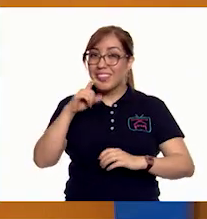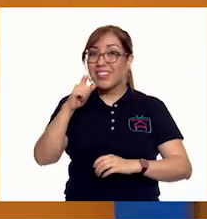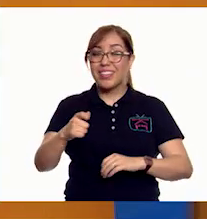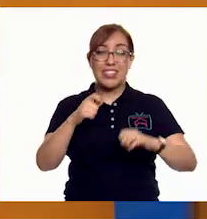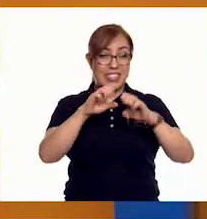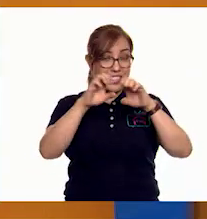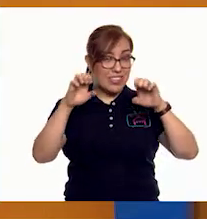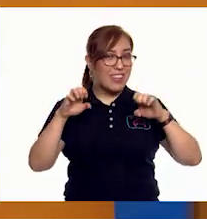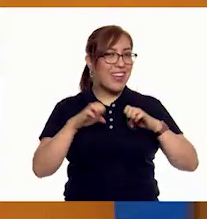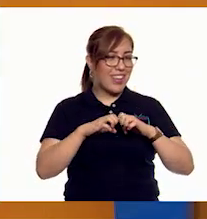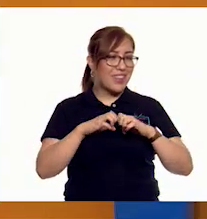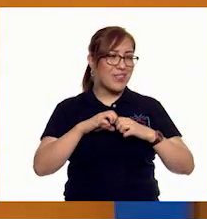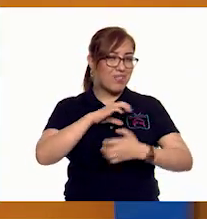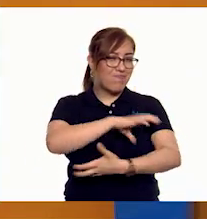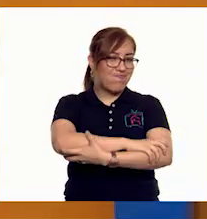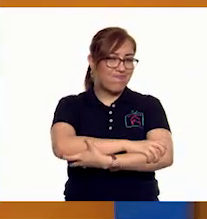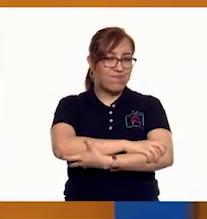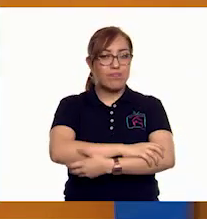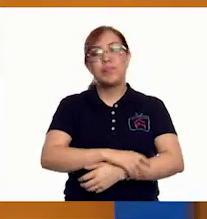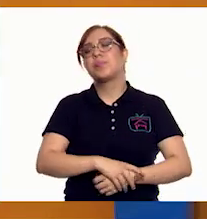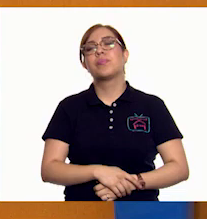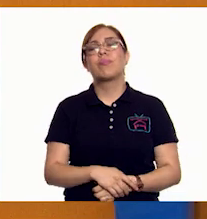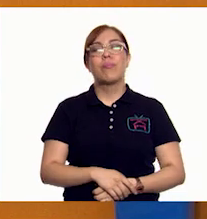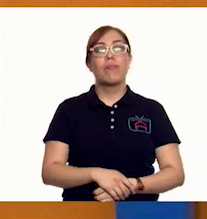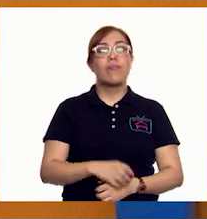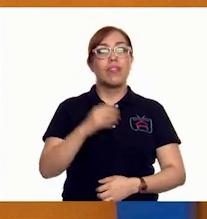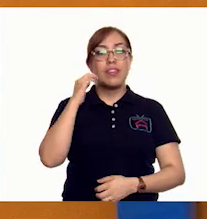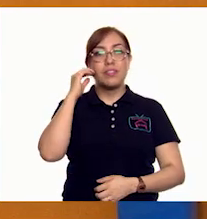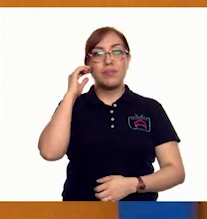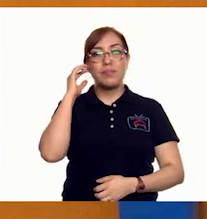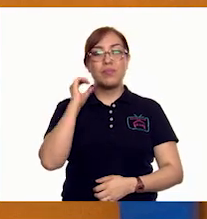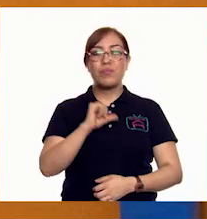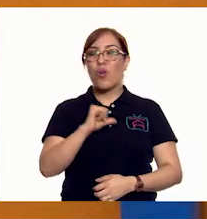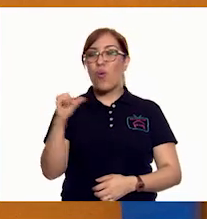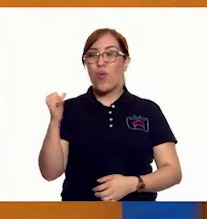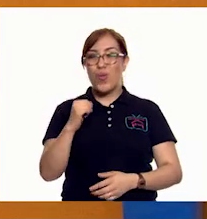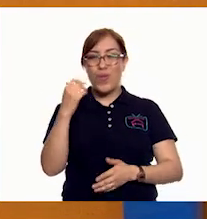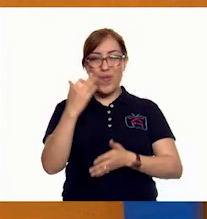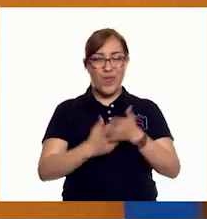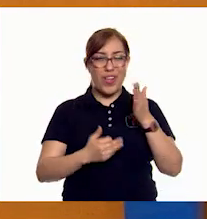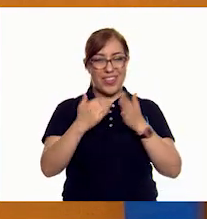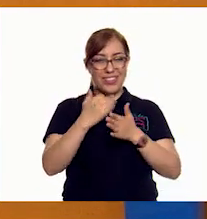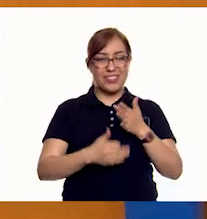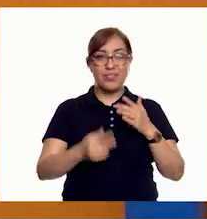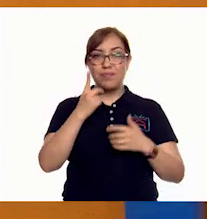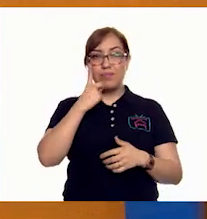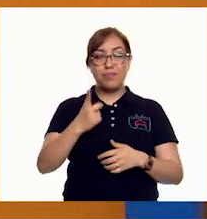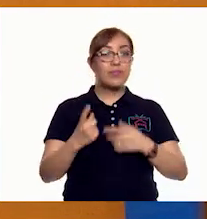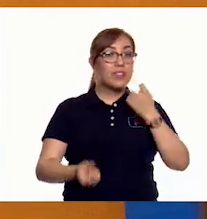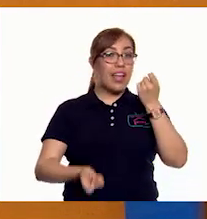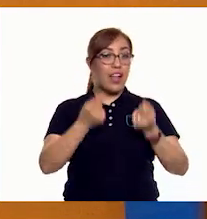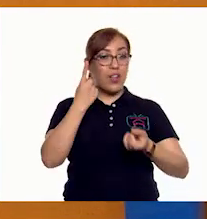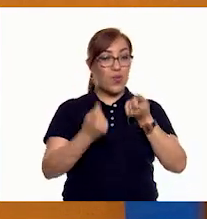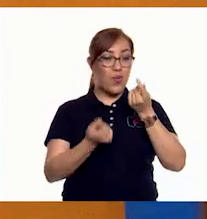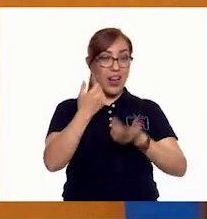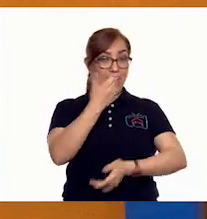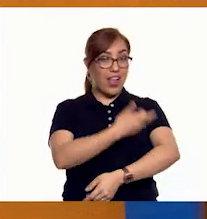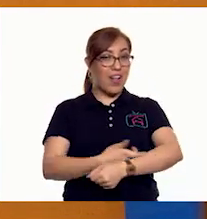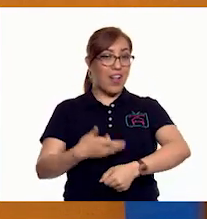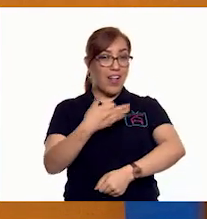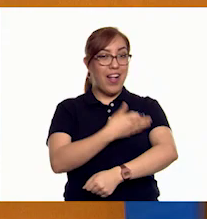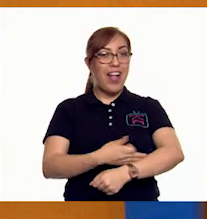Pilar. Oye, y algo también que nos faltó mencionar es que muchas familias tienen la tradición de ponerle los nombres de